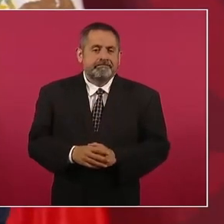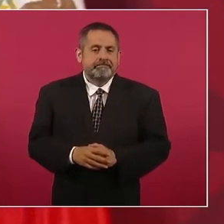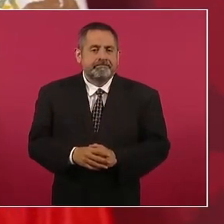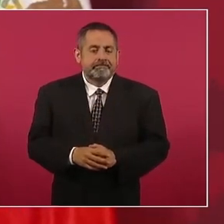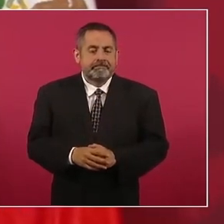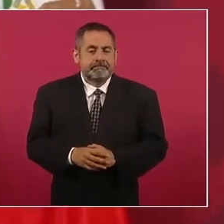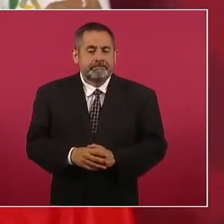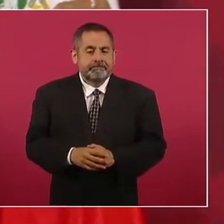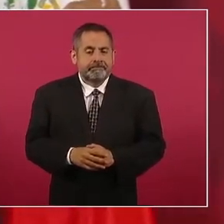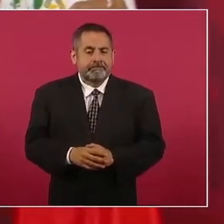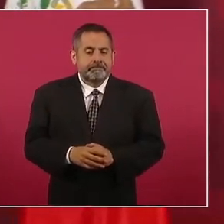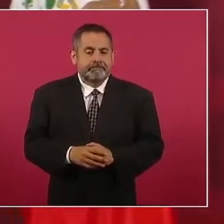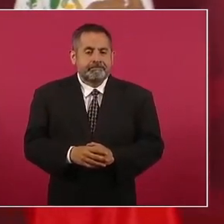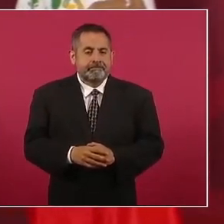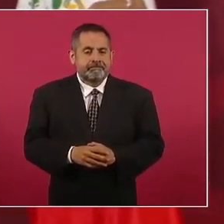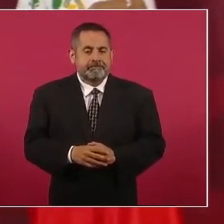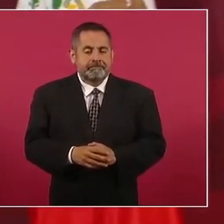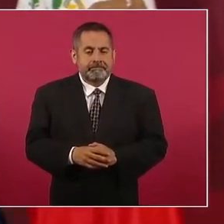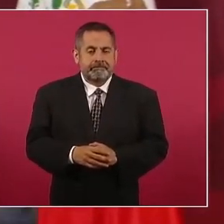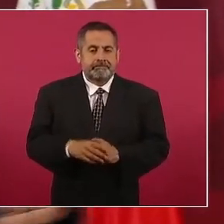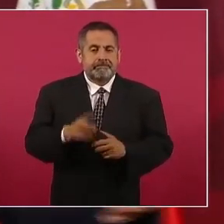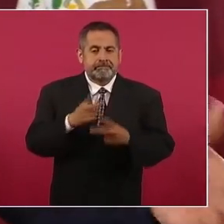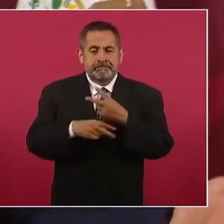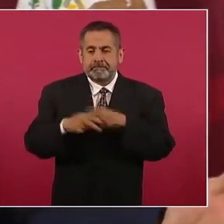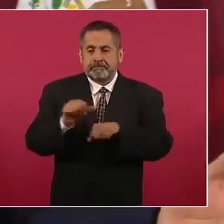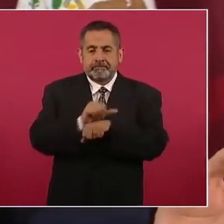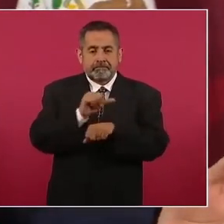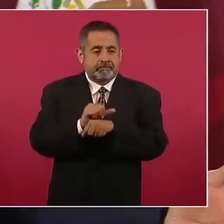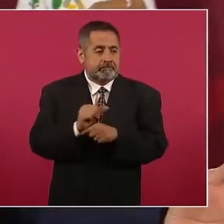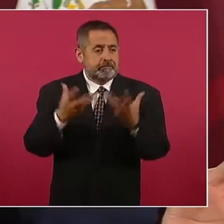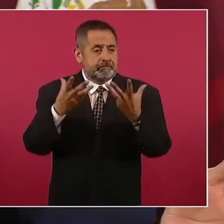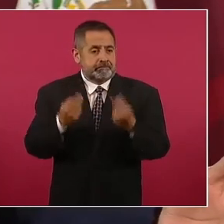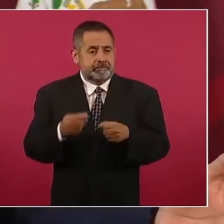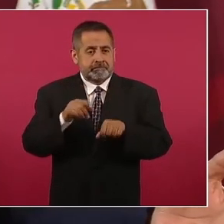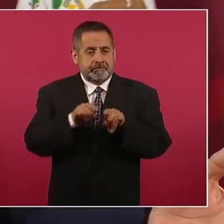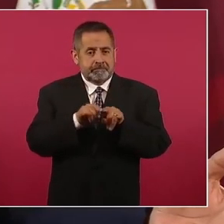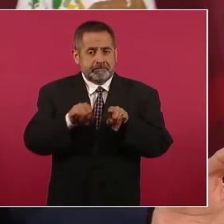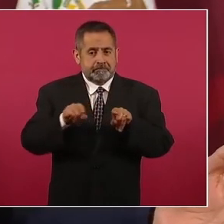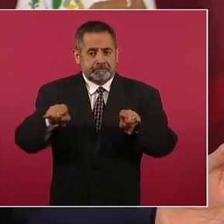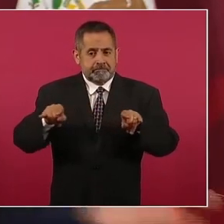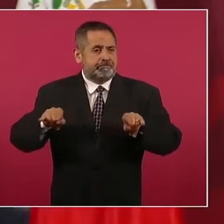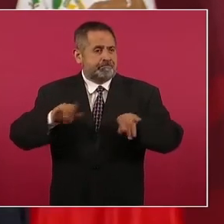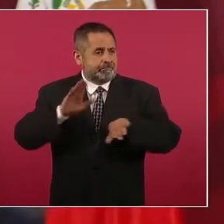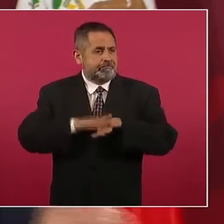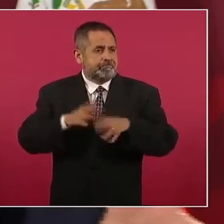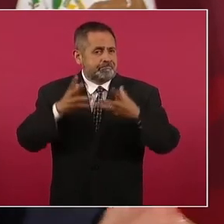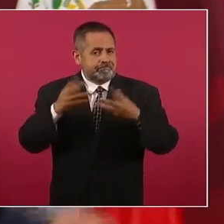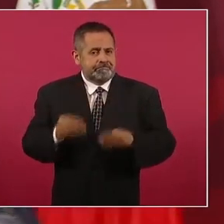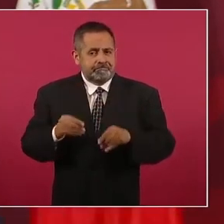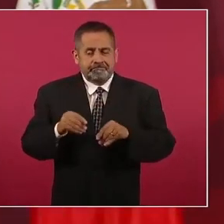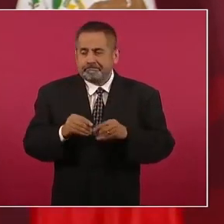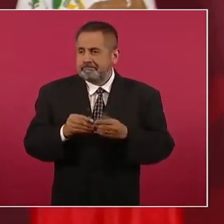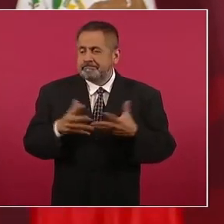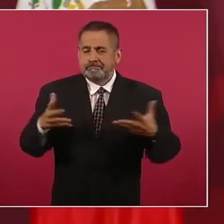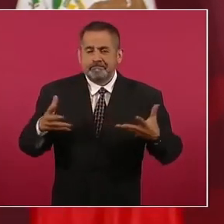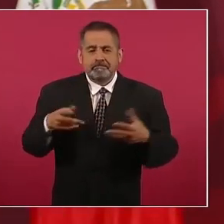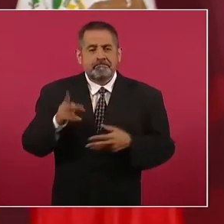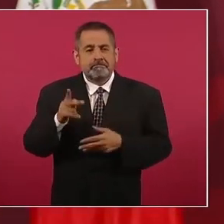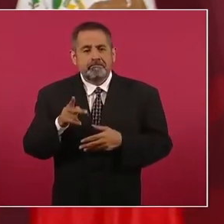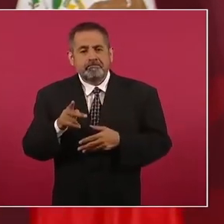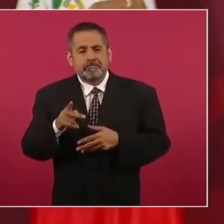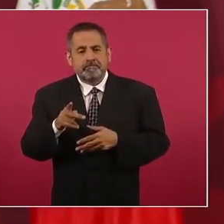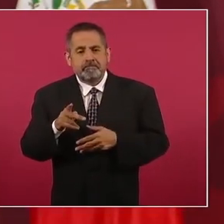Pues aumenta el parque vehicular, pero no aumenta